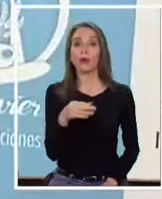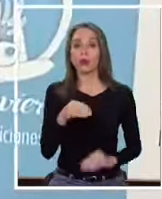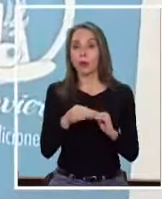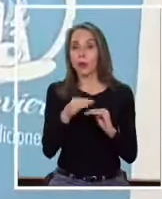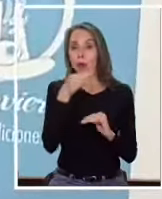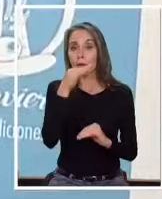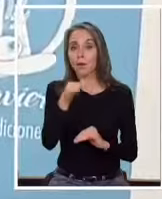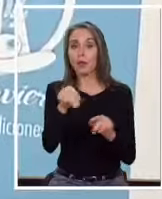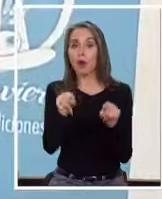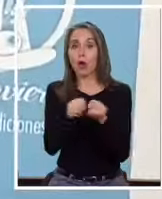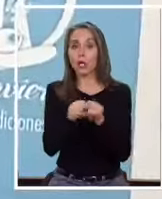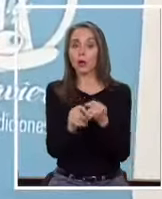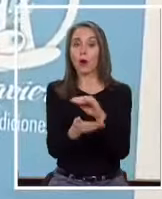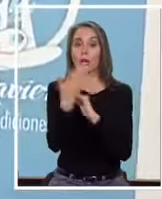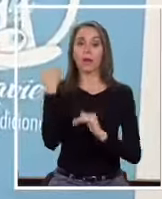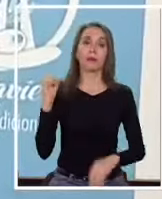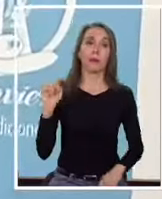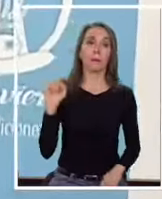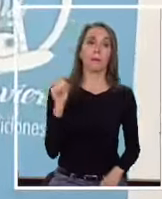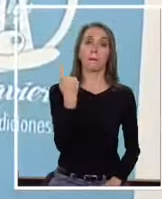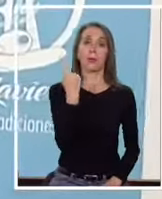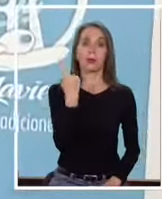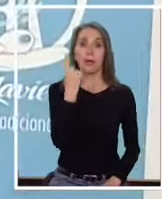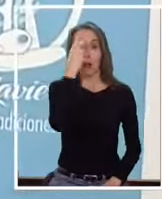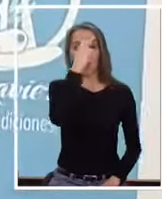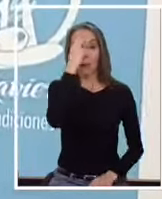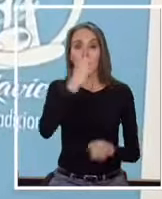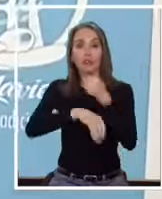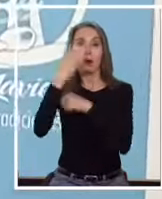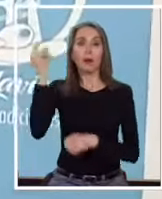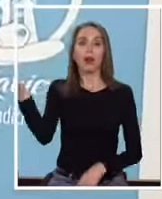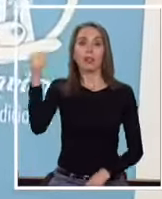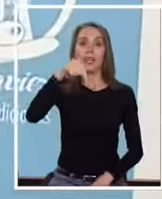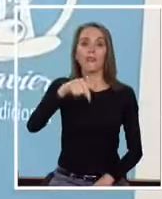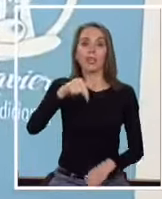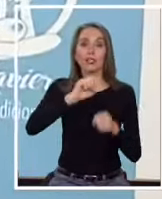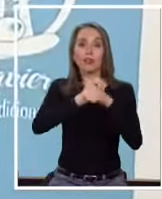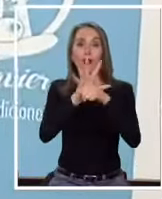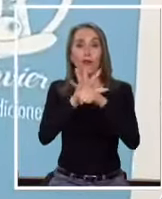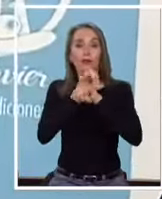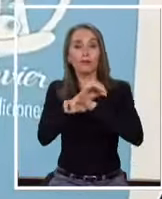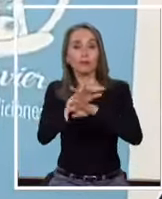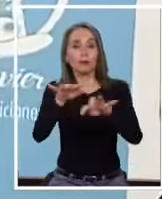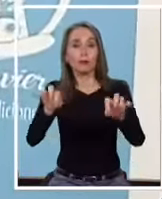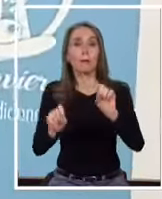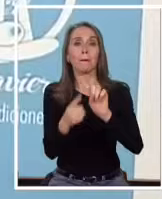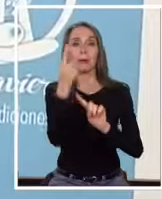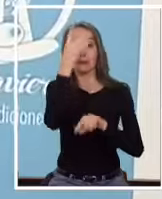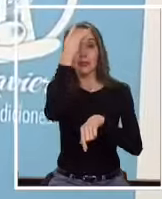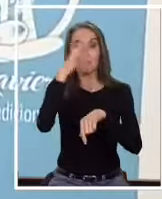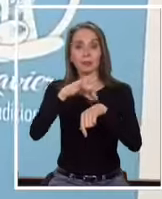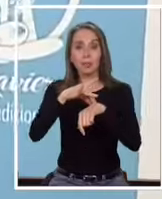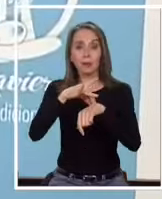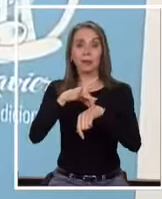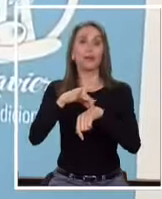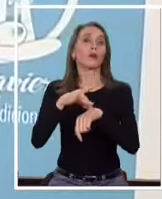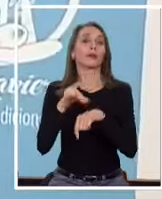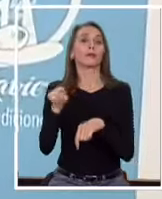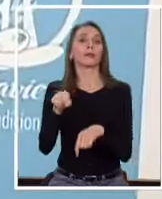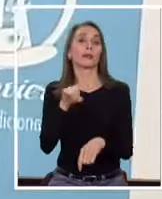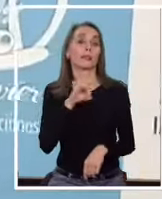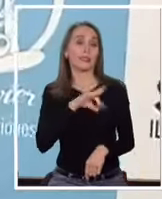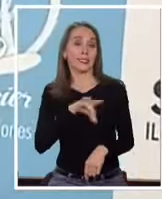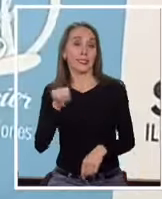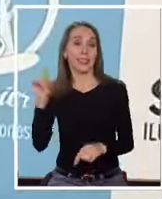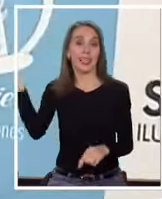como igual pasó en la primera vez en marzo pasado, desde el primer caso COVID, caso cero acá, tampoco se